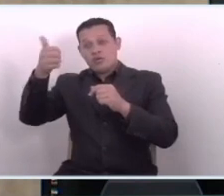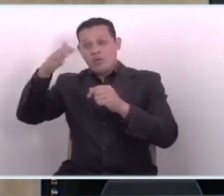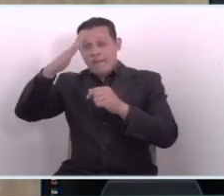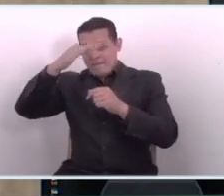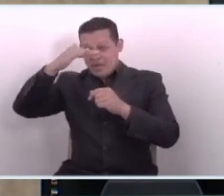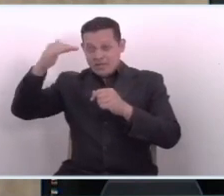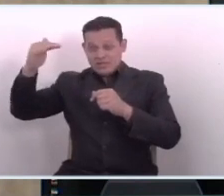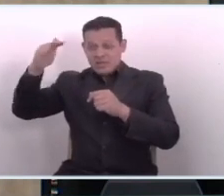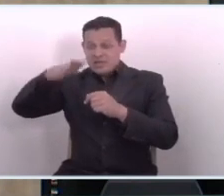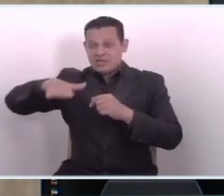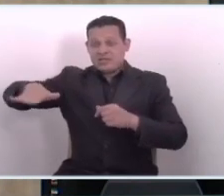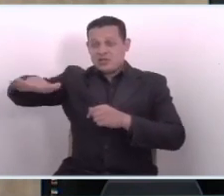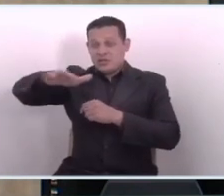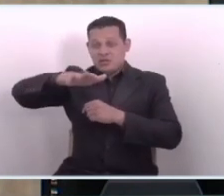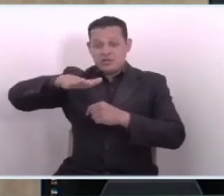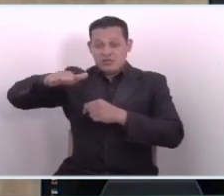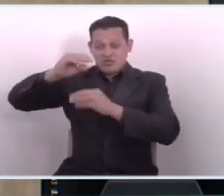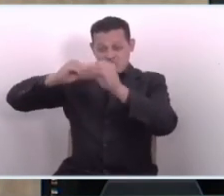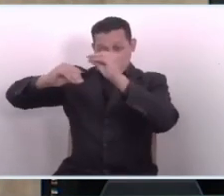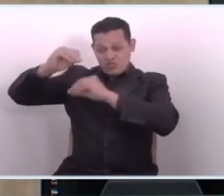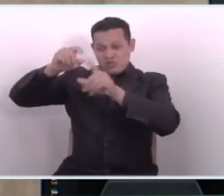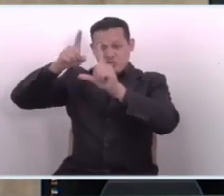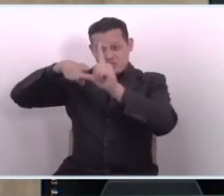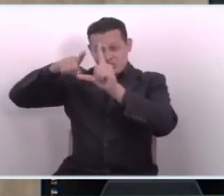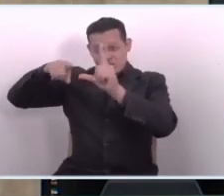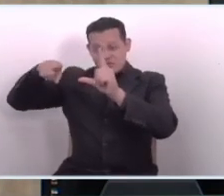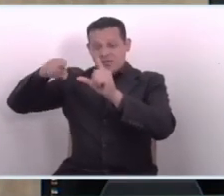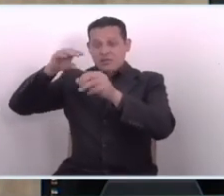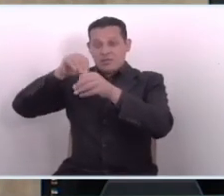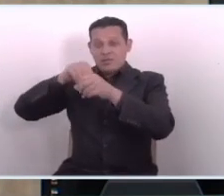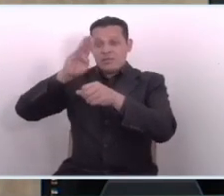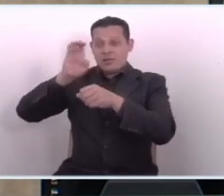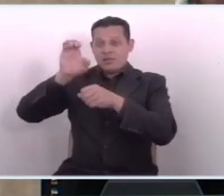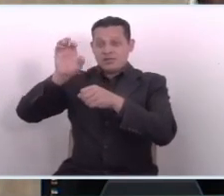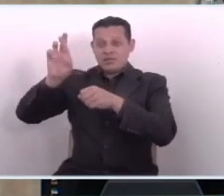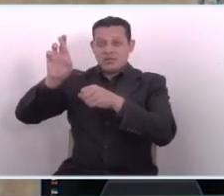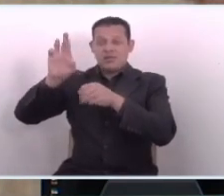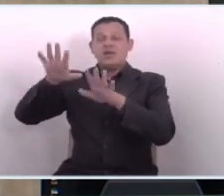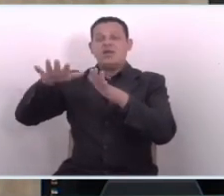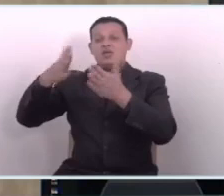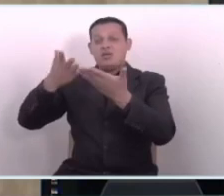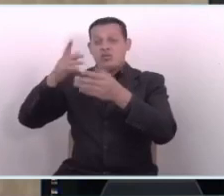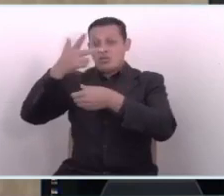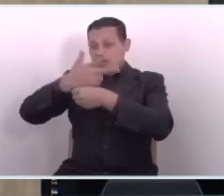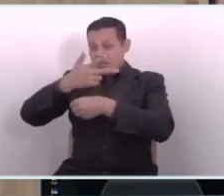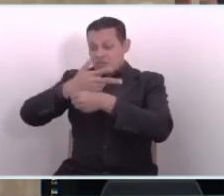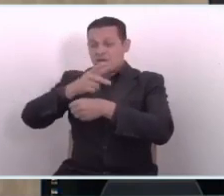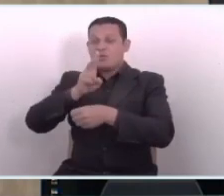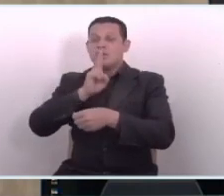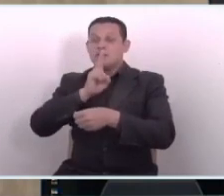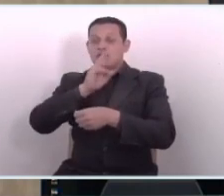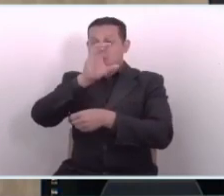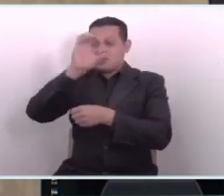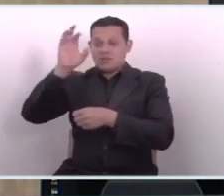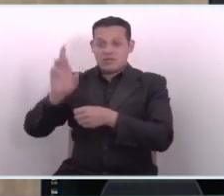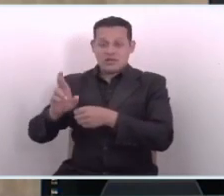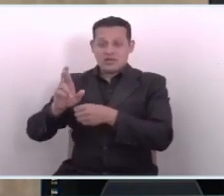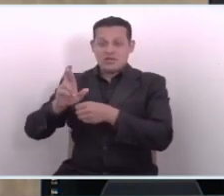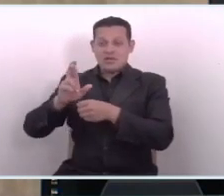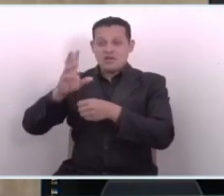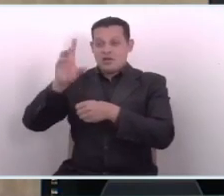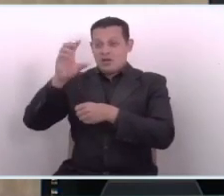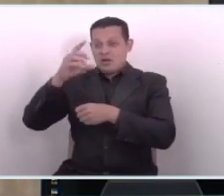que cuentan con áreas de gestión de estadísticas, tales como bancos centrales de reserva, en Guatemala, en Honduras, en Costa Rica, en